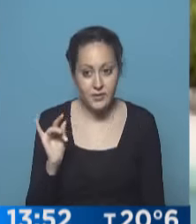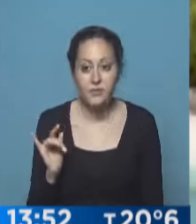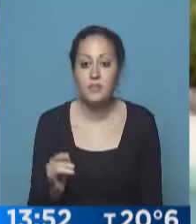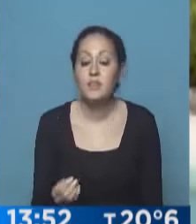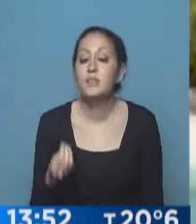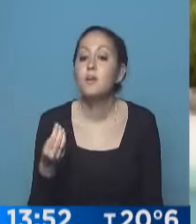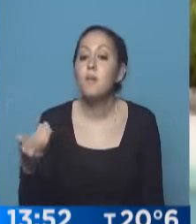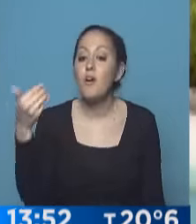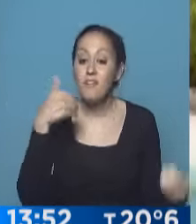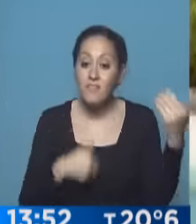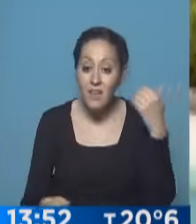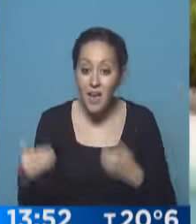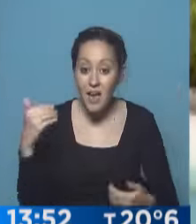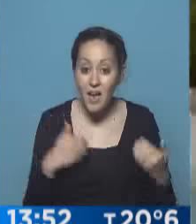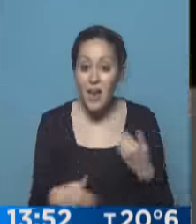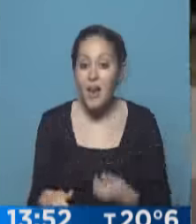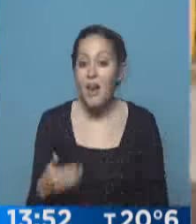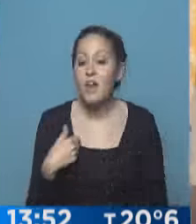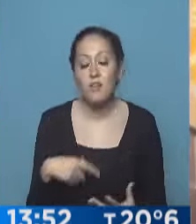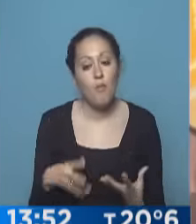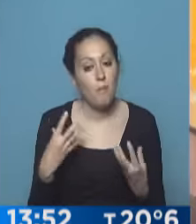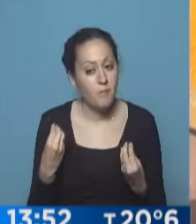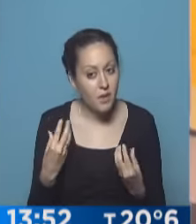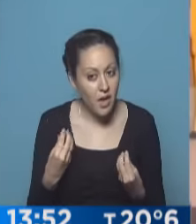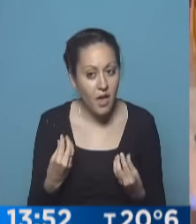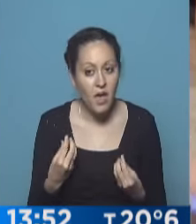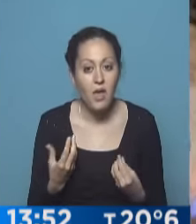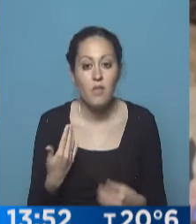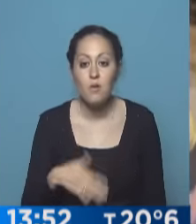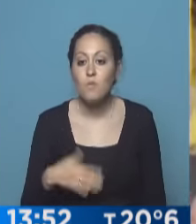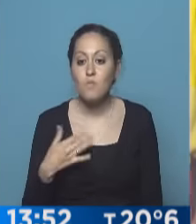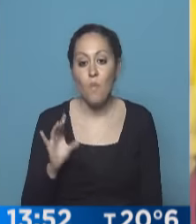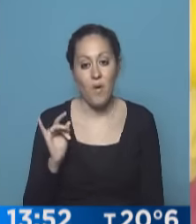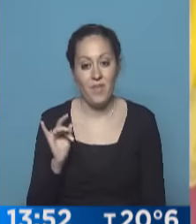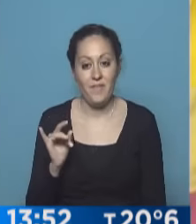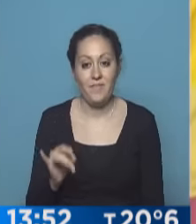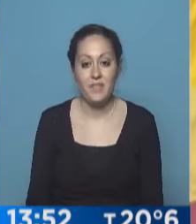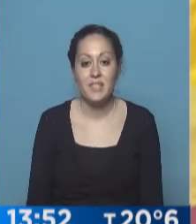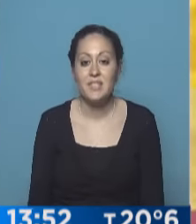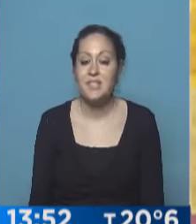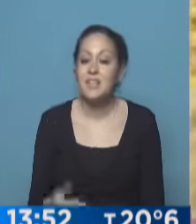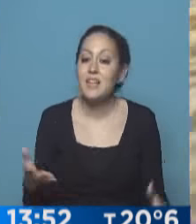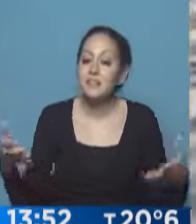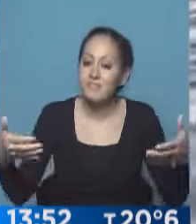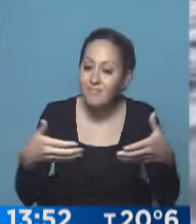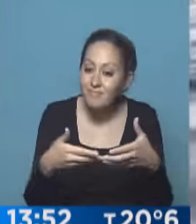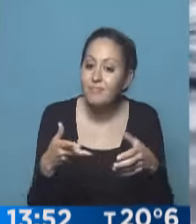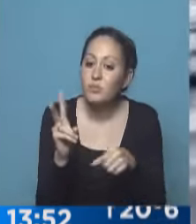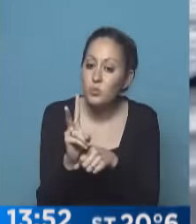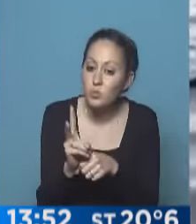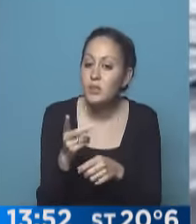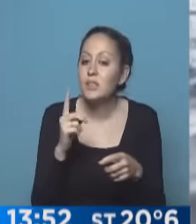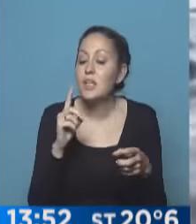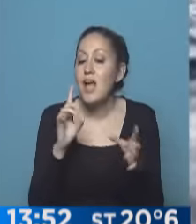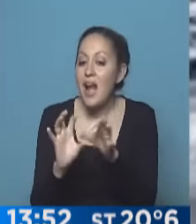llegan con mucho miedo, lo más complicado es eso, es tratar de generar una contención y una relación de